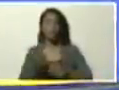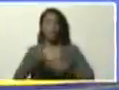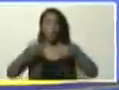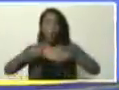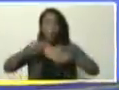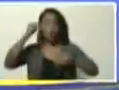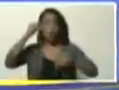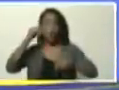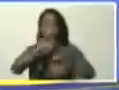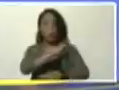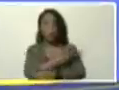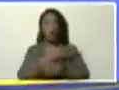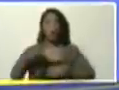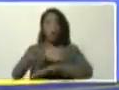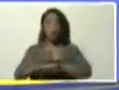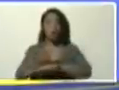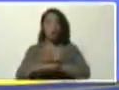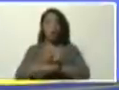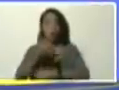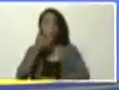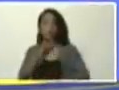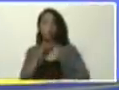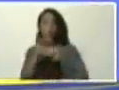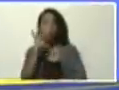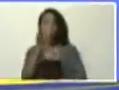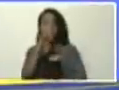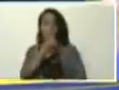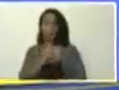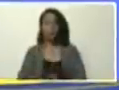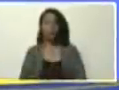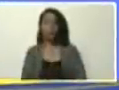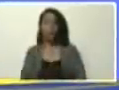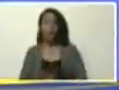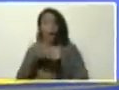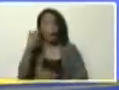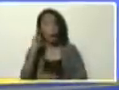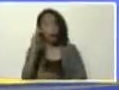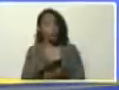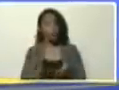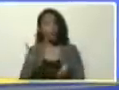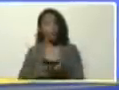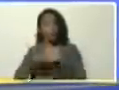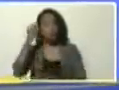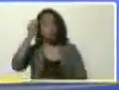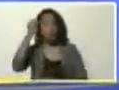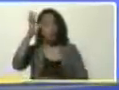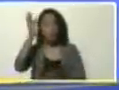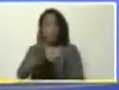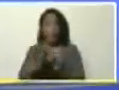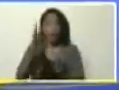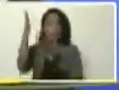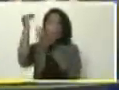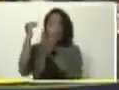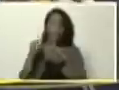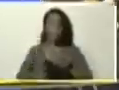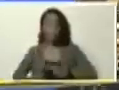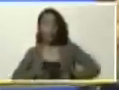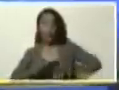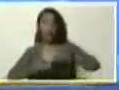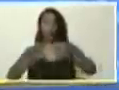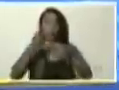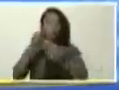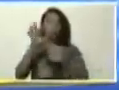el poder para gobernar durante los próximos 4 años. Hay que reiniciar con fe y esperanza la construcción